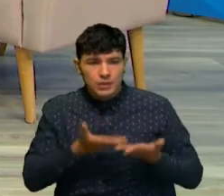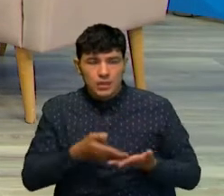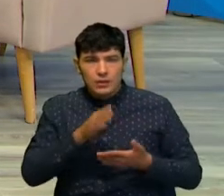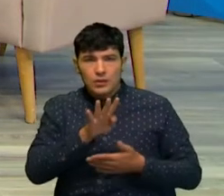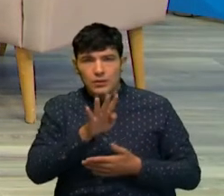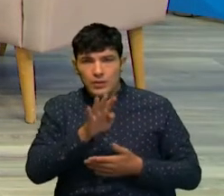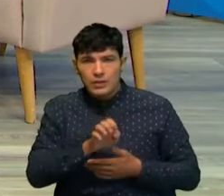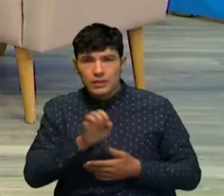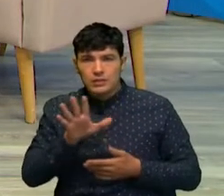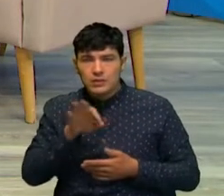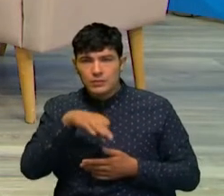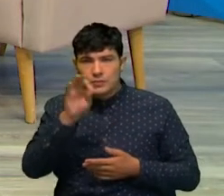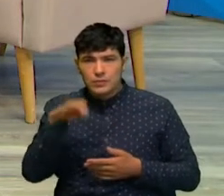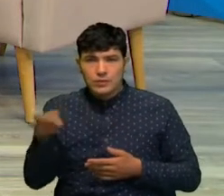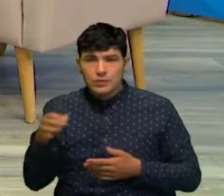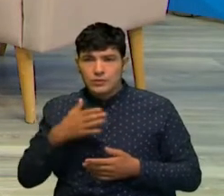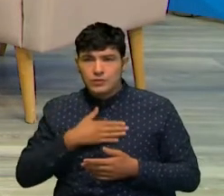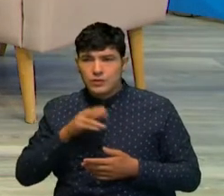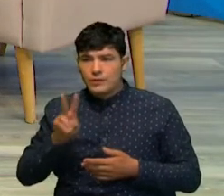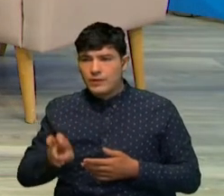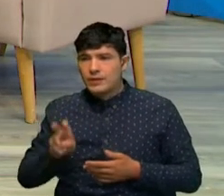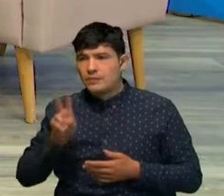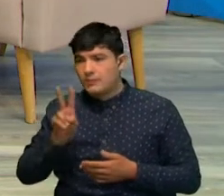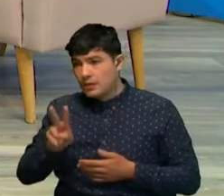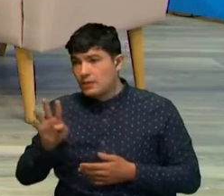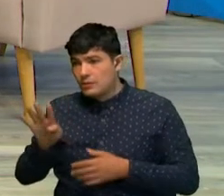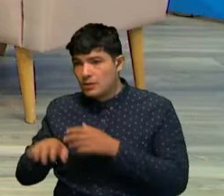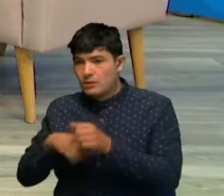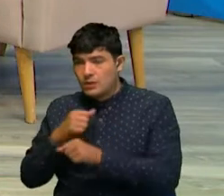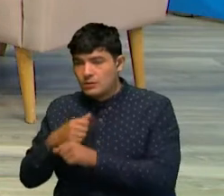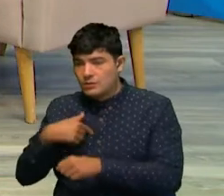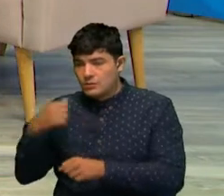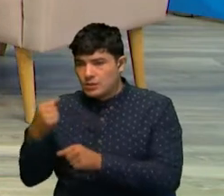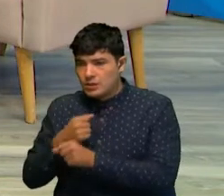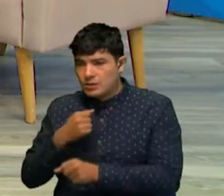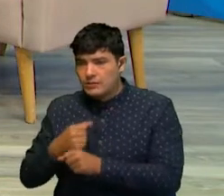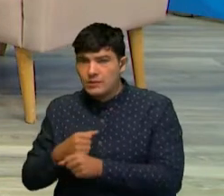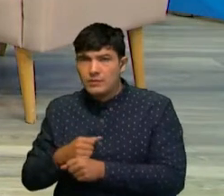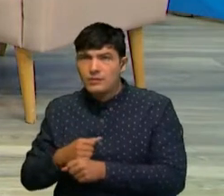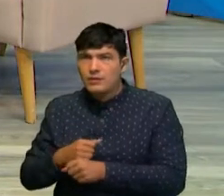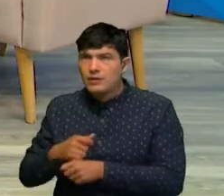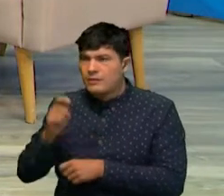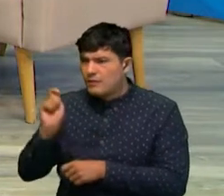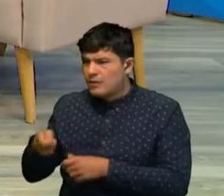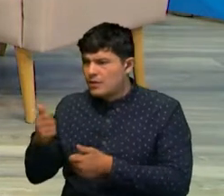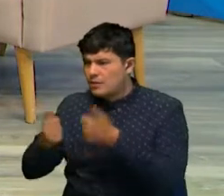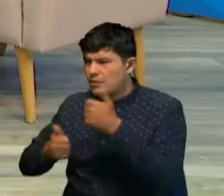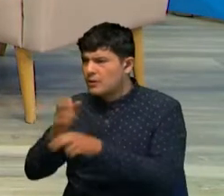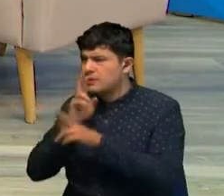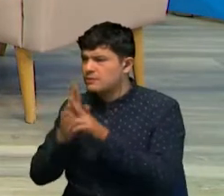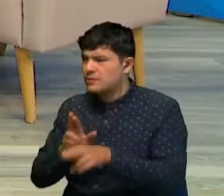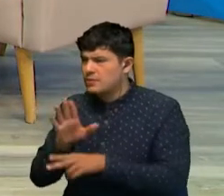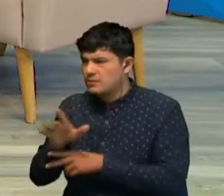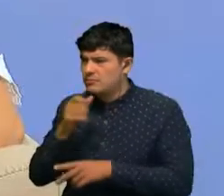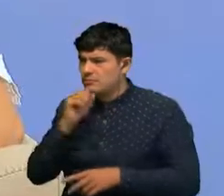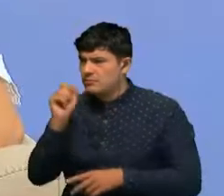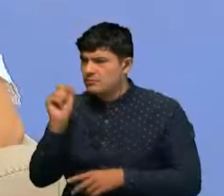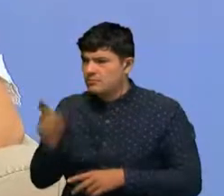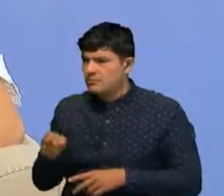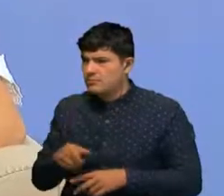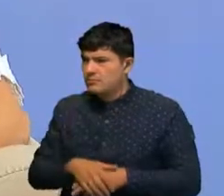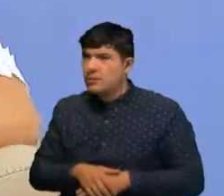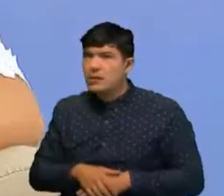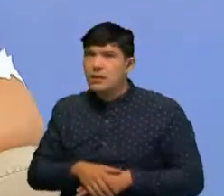sobre 24 años de trabajo que yo llevo. Muy bien. Abogada, ¿qué le contestamos? Gracias por su llamada. Bueno, lo que acaba de